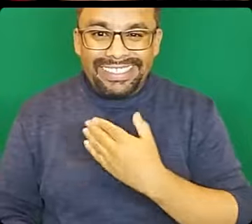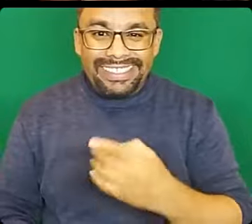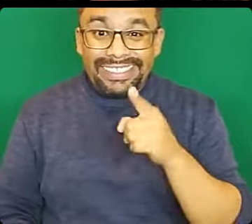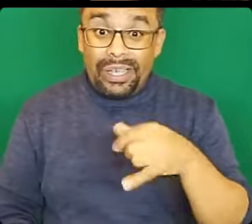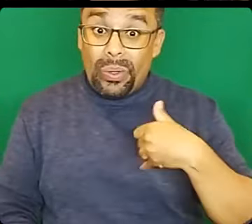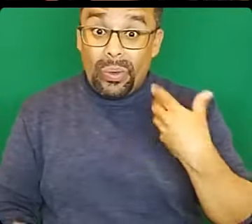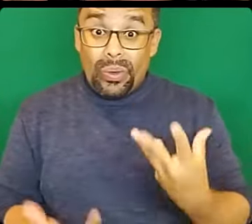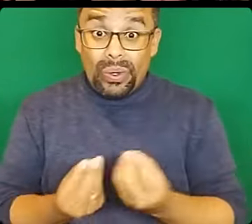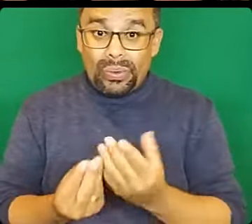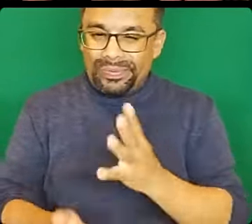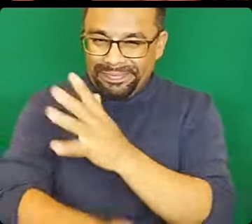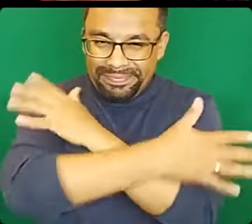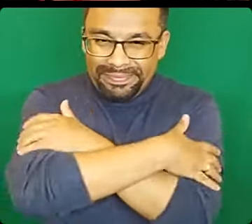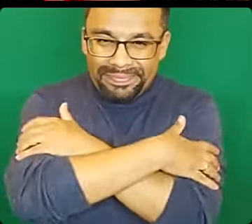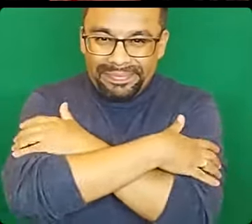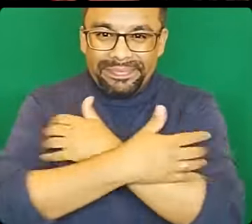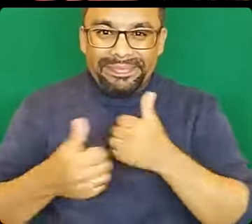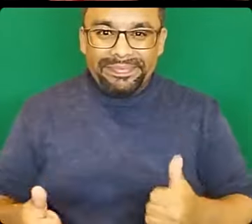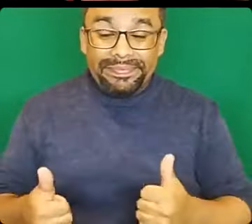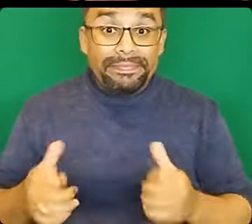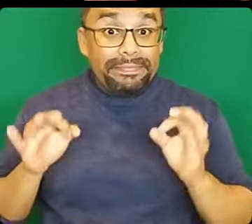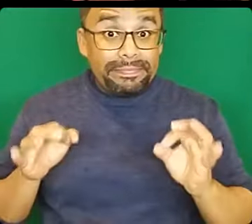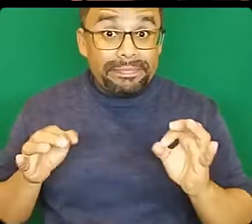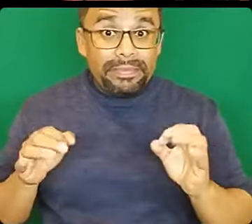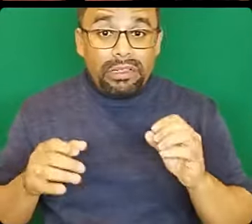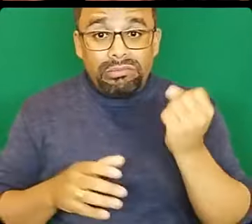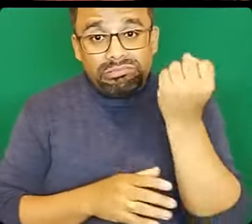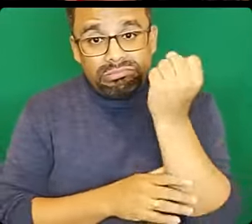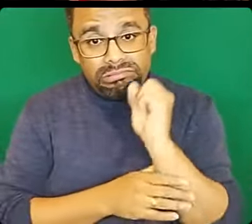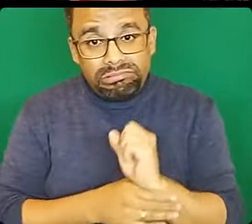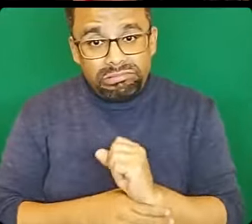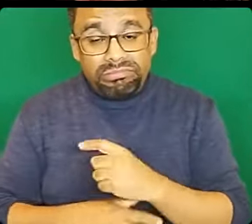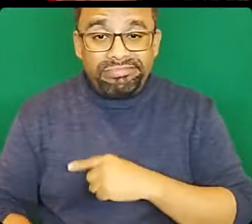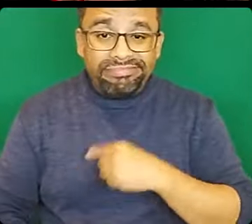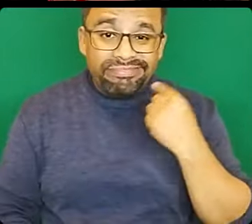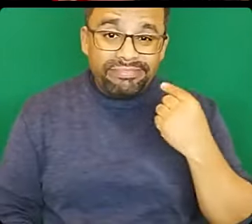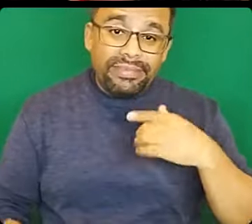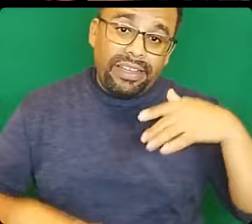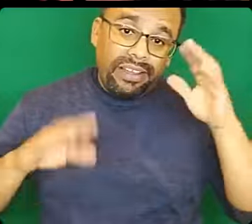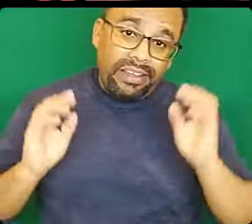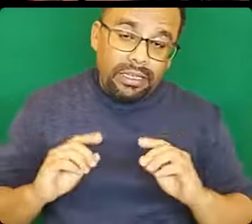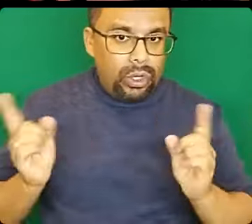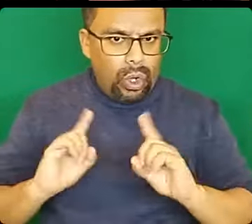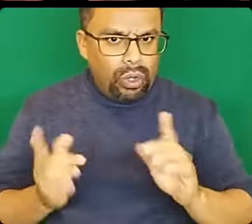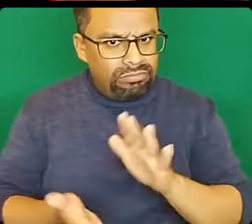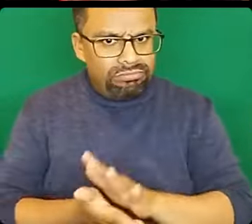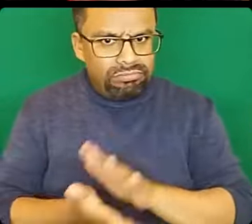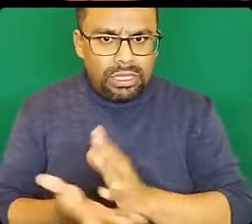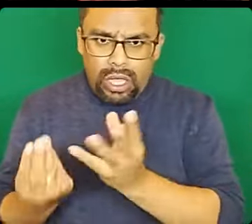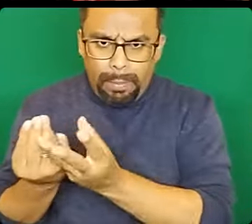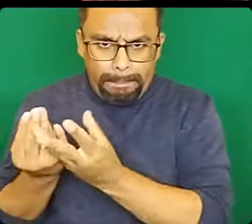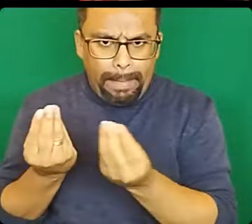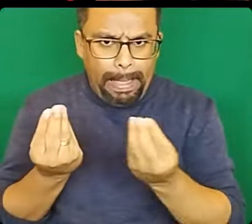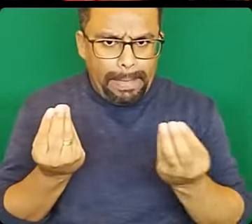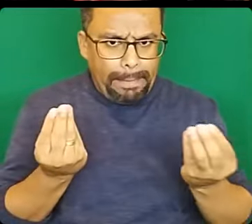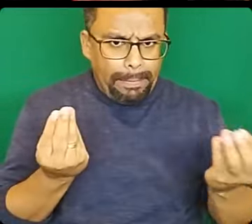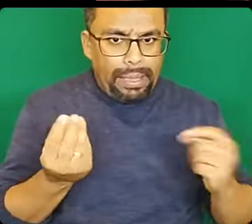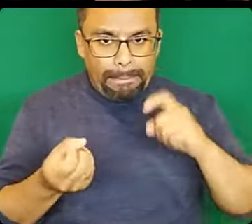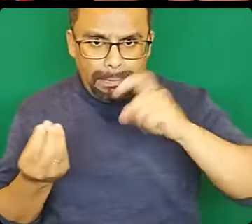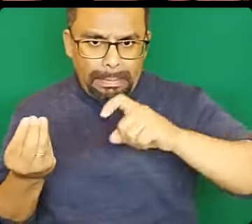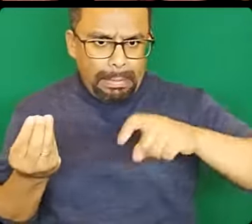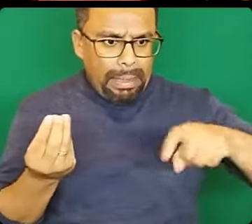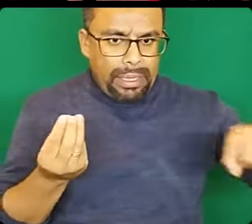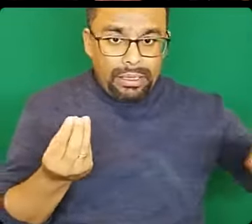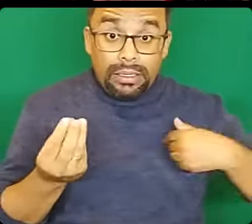grande, felicitaciones. Y bueno, no se desanimen los que no pasaron. Recuerden que tenemos más categorías. En este momento tenemos abierta la